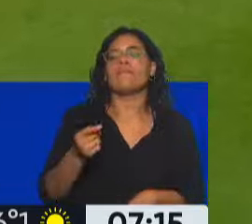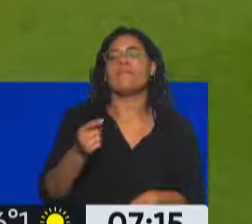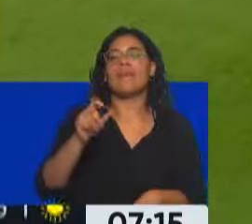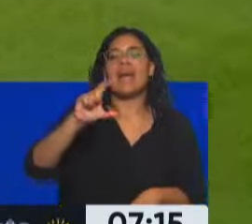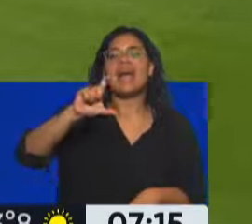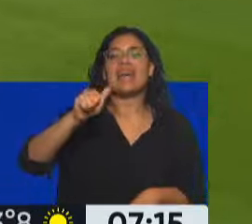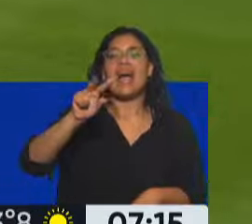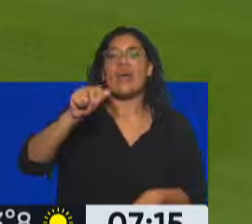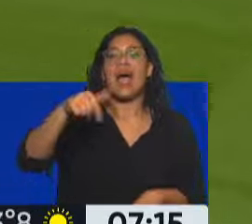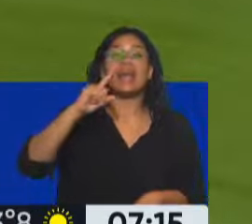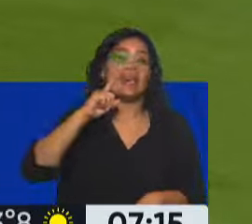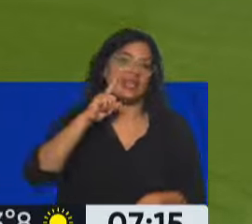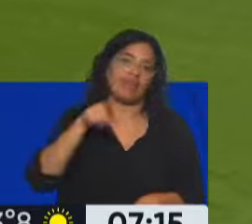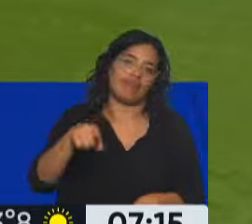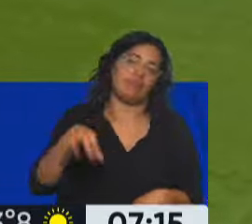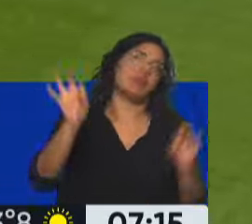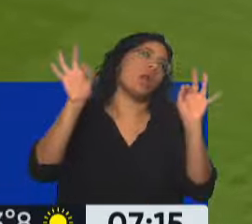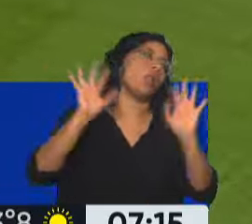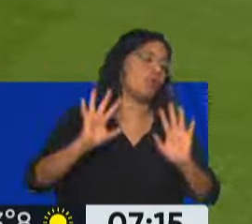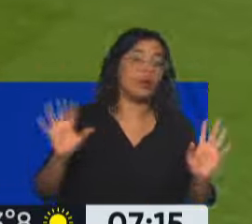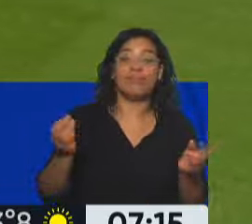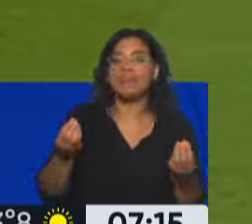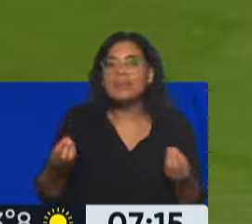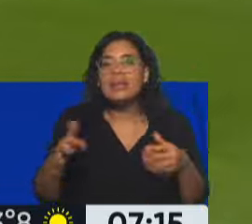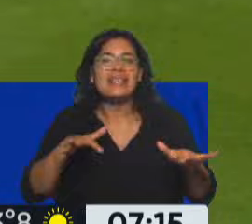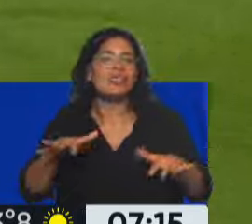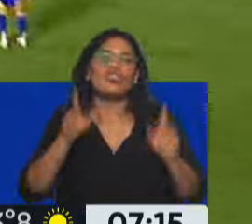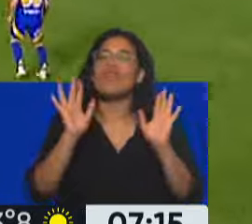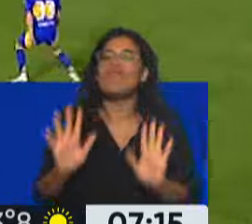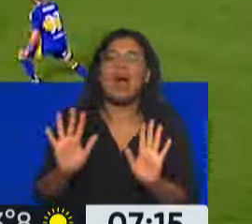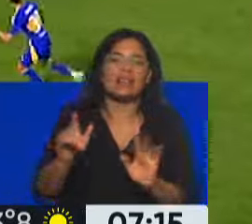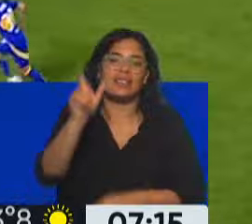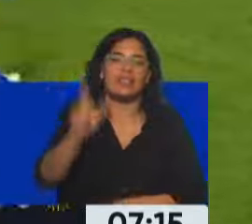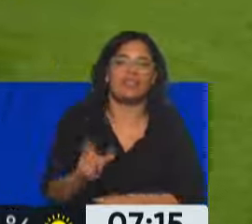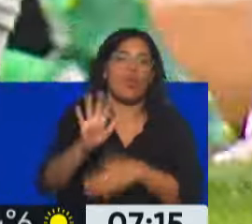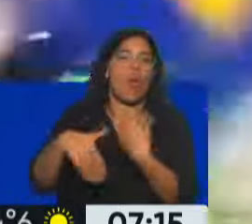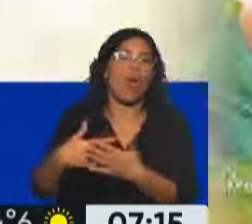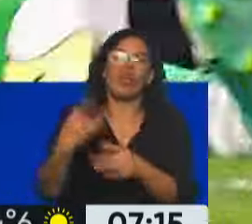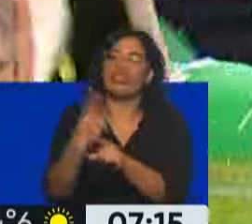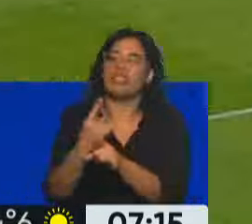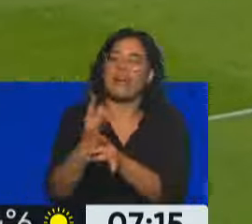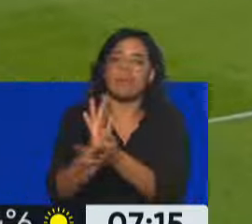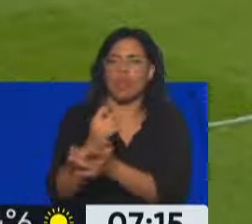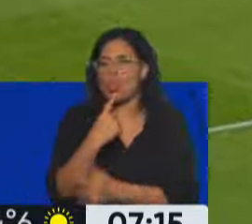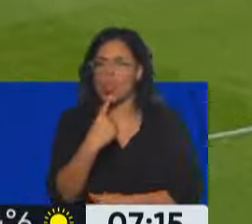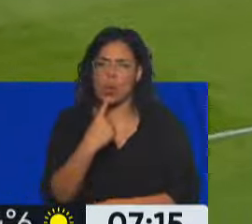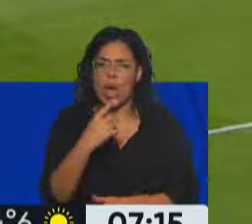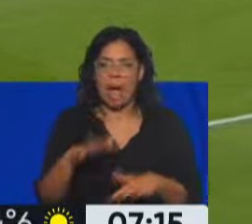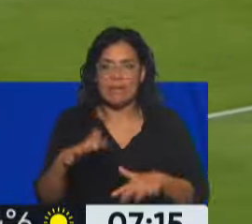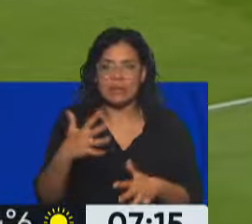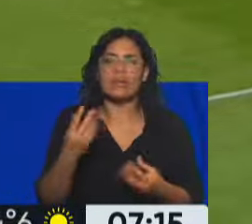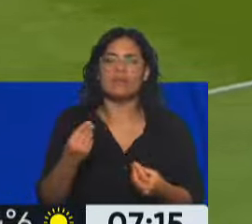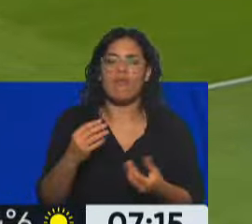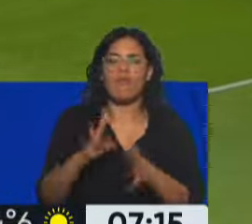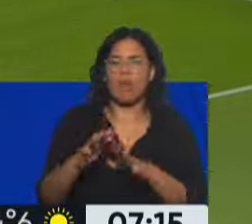Cavani. Sí, esa es la circunstancia de Cavani, ¿no? Da la pauta de un poco la duda sembrada respecto de su